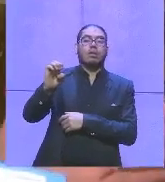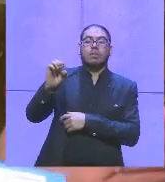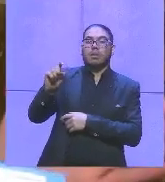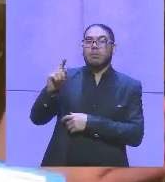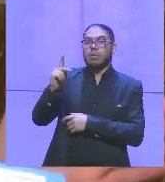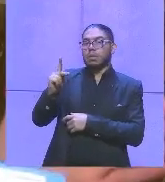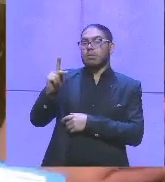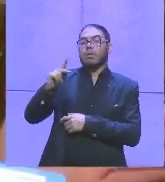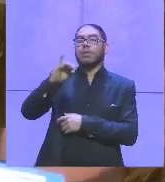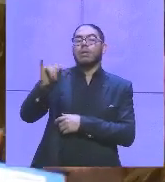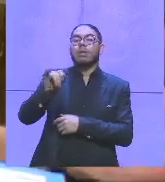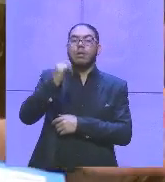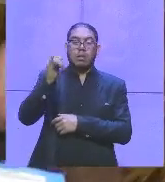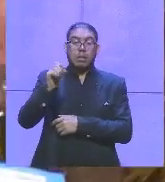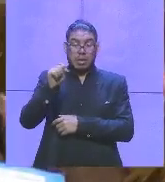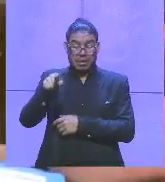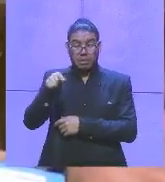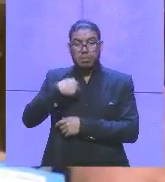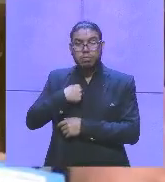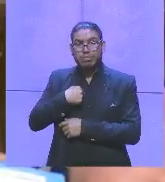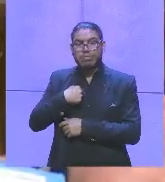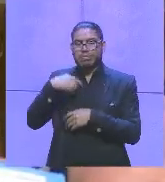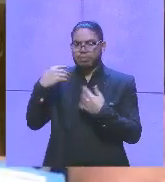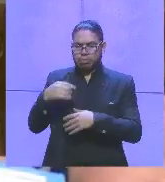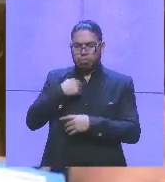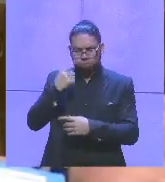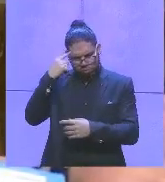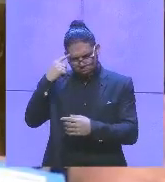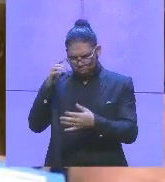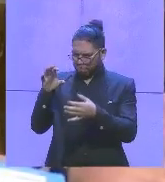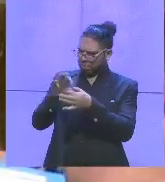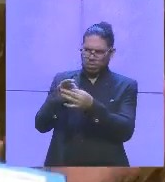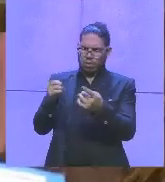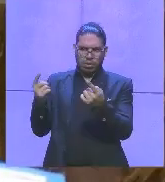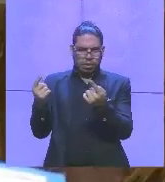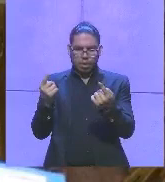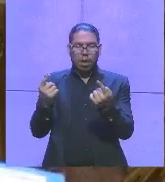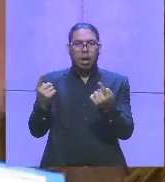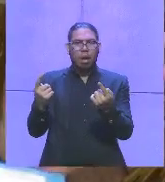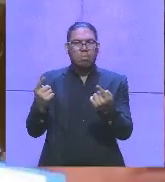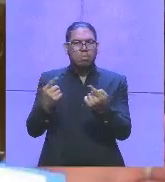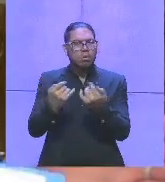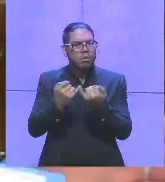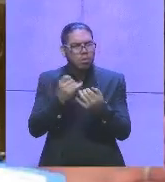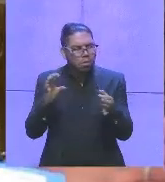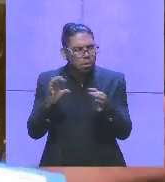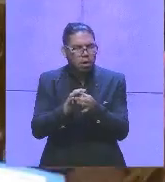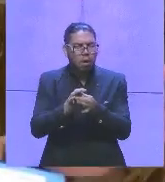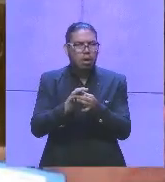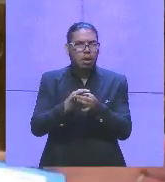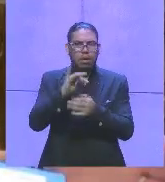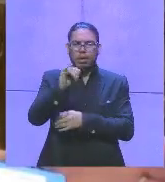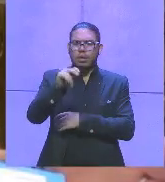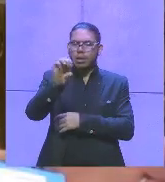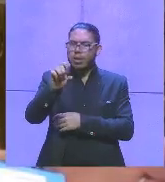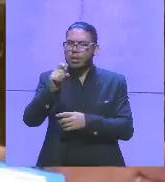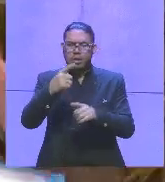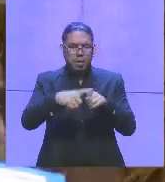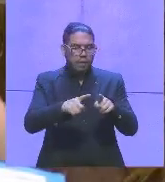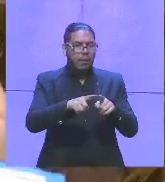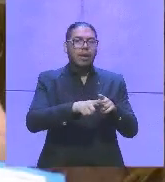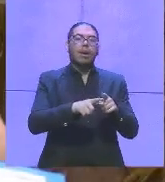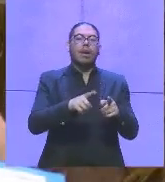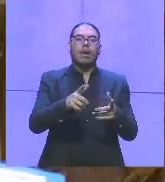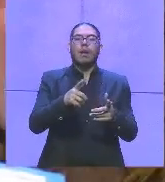esta diferenciación, y digo, yo lo vinculo con la credencial para votar, que hacer, al ser un medio de identificación gratuito y que